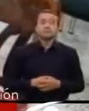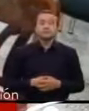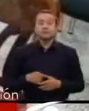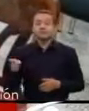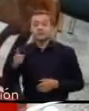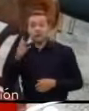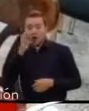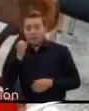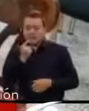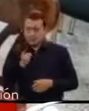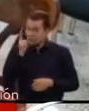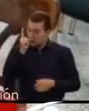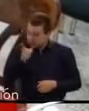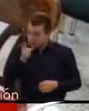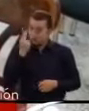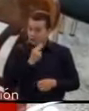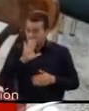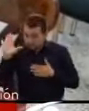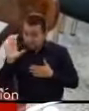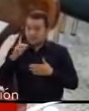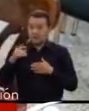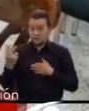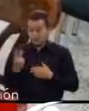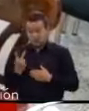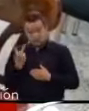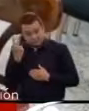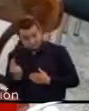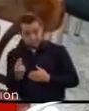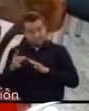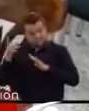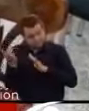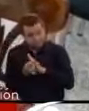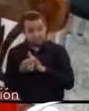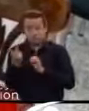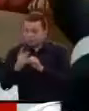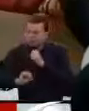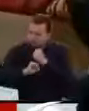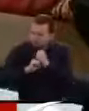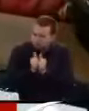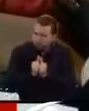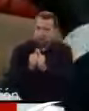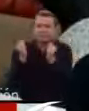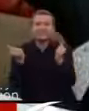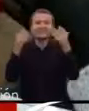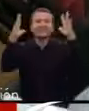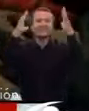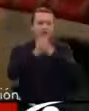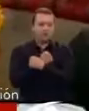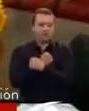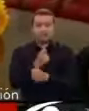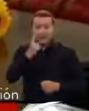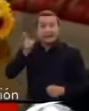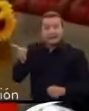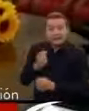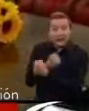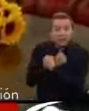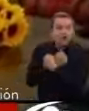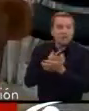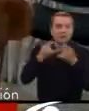esa travesía, en esta travesía y vamos a celebrar el amor. Un amor que esta vez se celebró con tapabocas, medidas